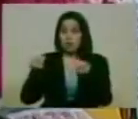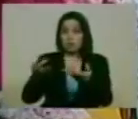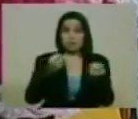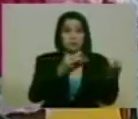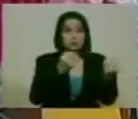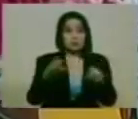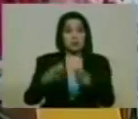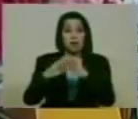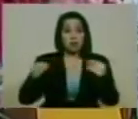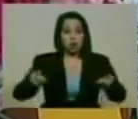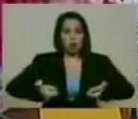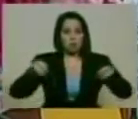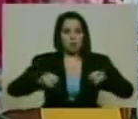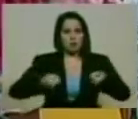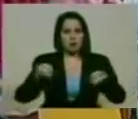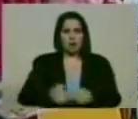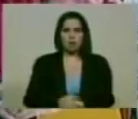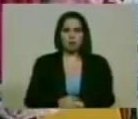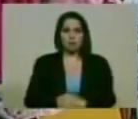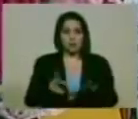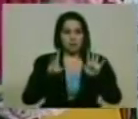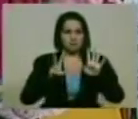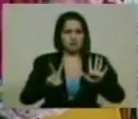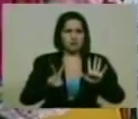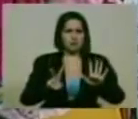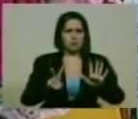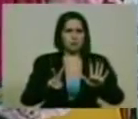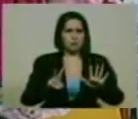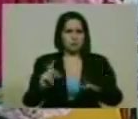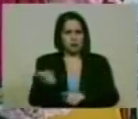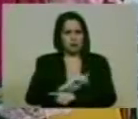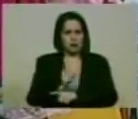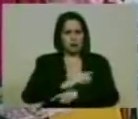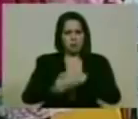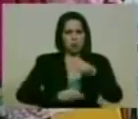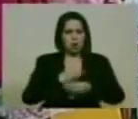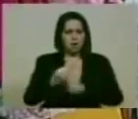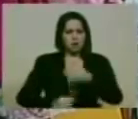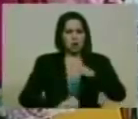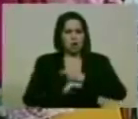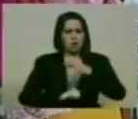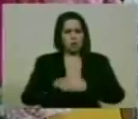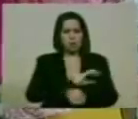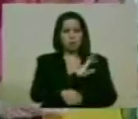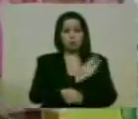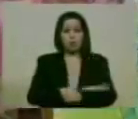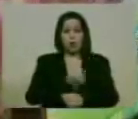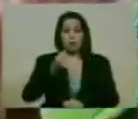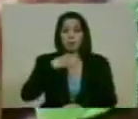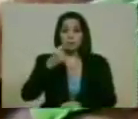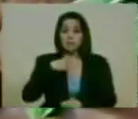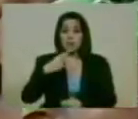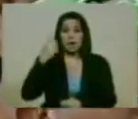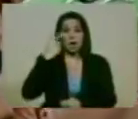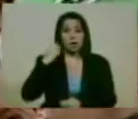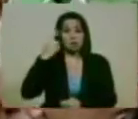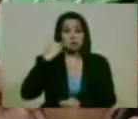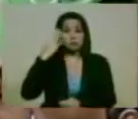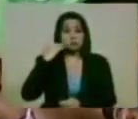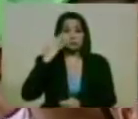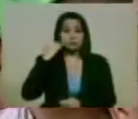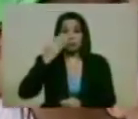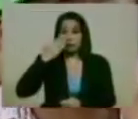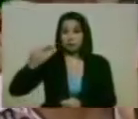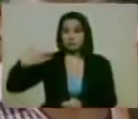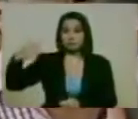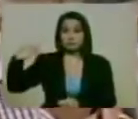presidente. Séptimo, acelerar las acciones que fortalezcan la medicina tradicional indígena como parte